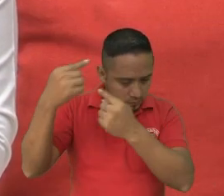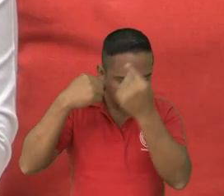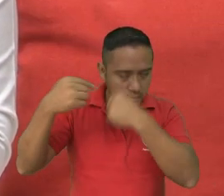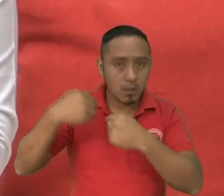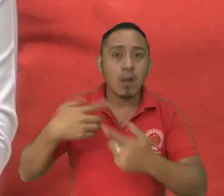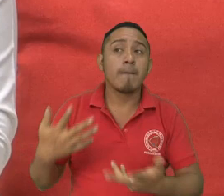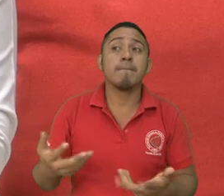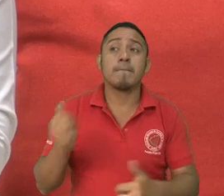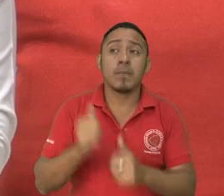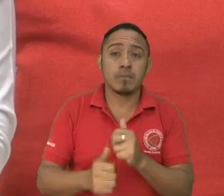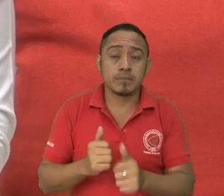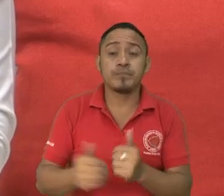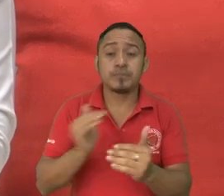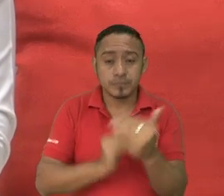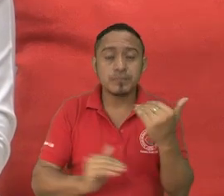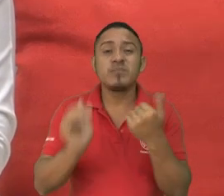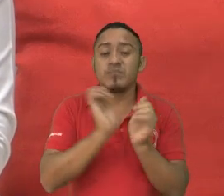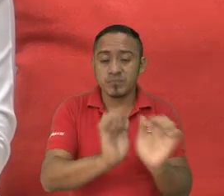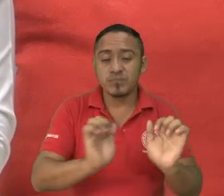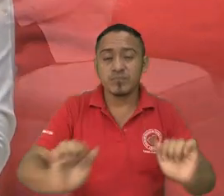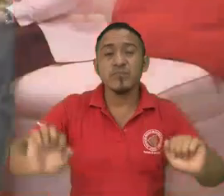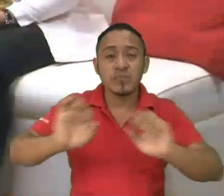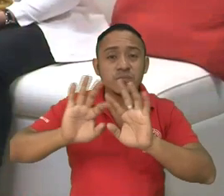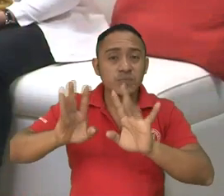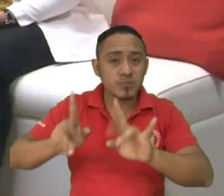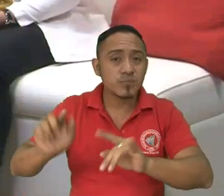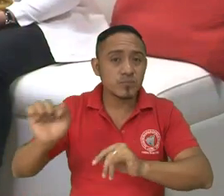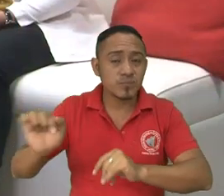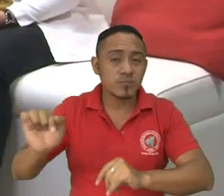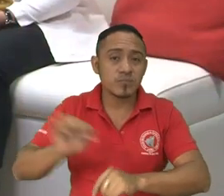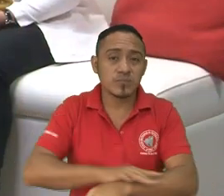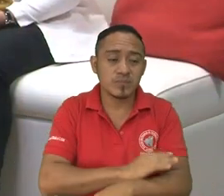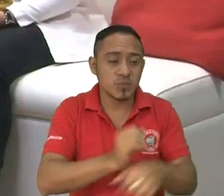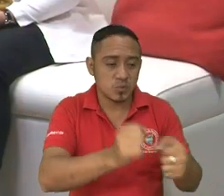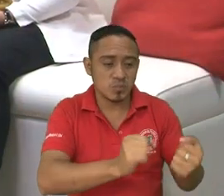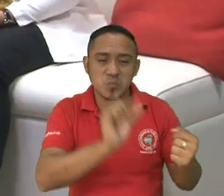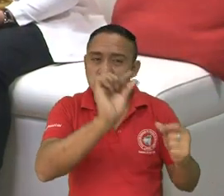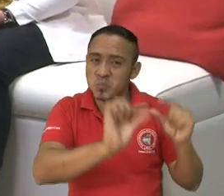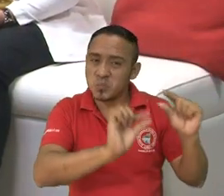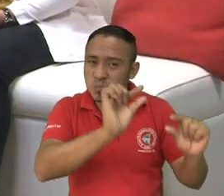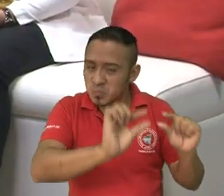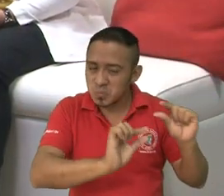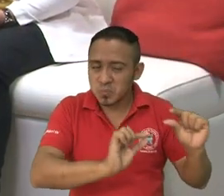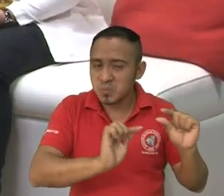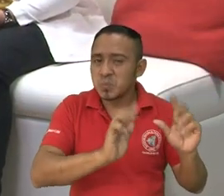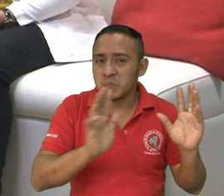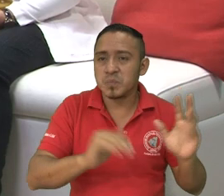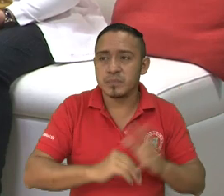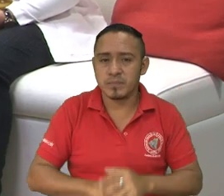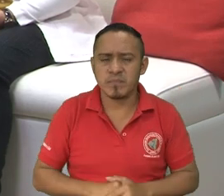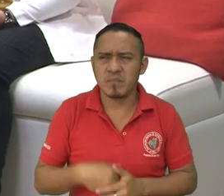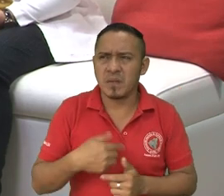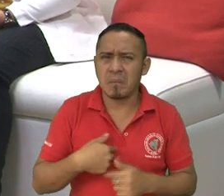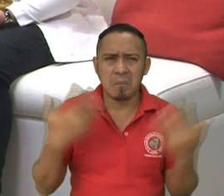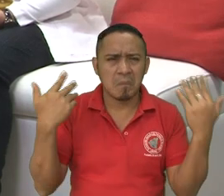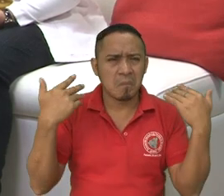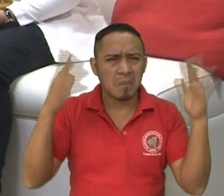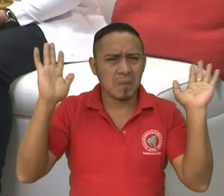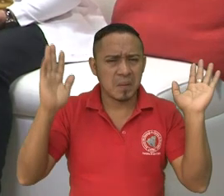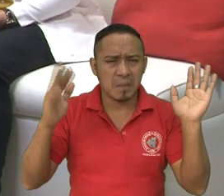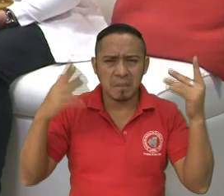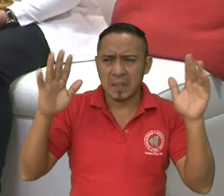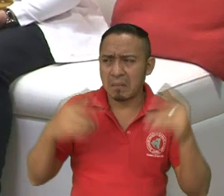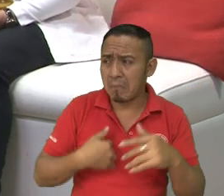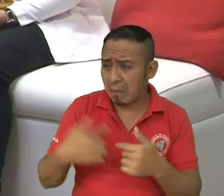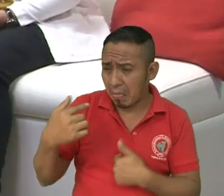¿Un problema más en niñas? Hay más problemas más en las niñas que en los niños. Los niños realmente, ellos dicen, me vale que